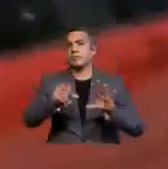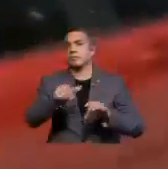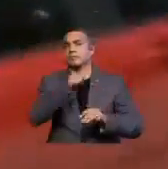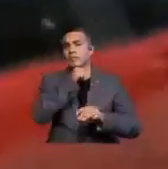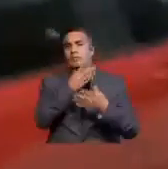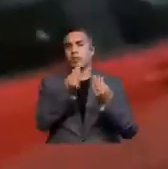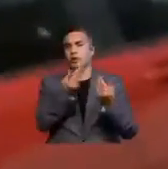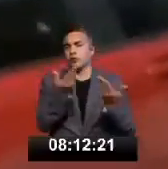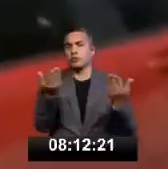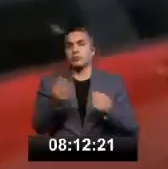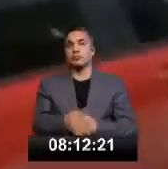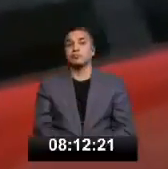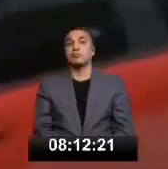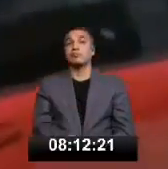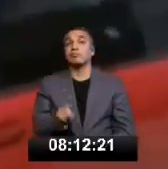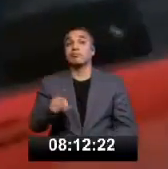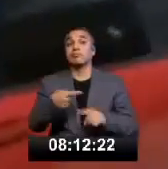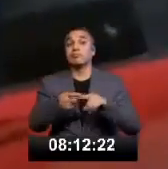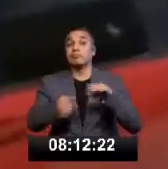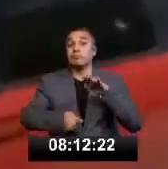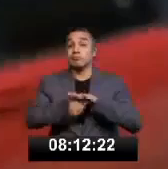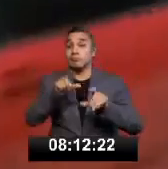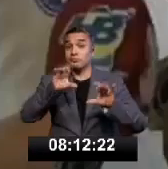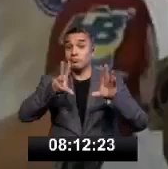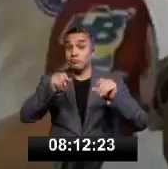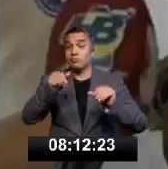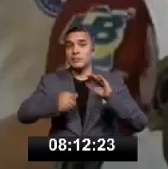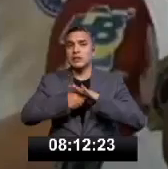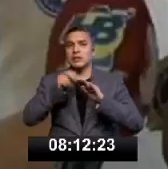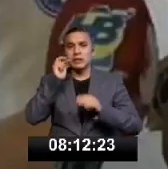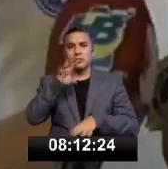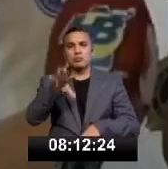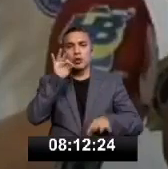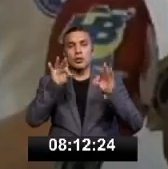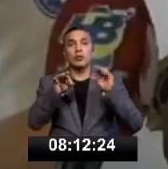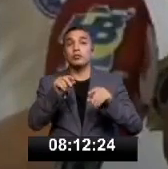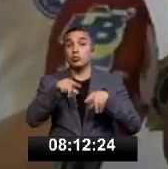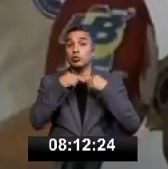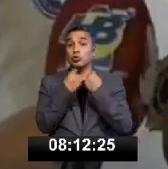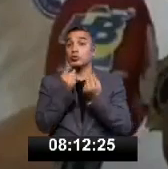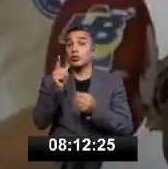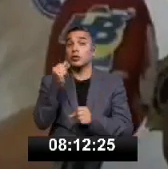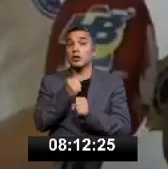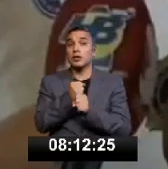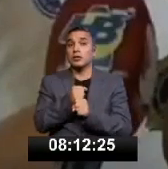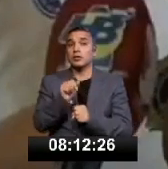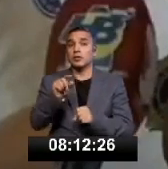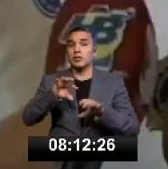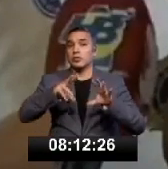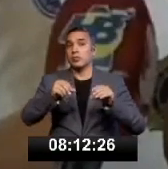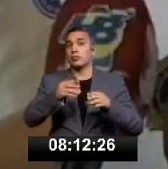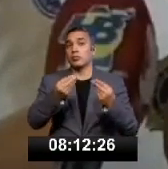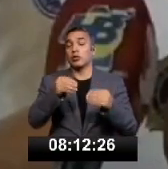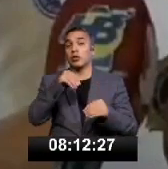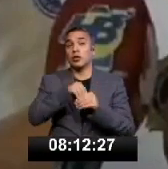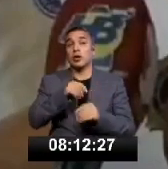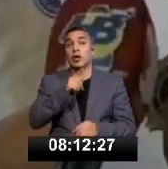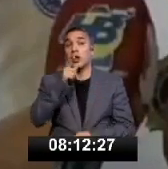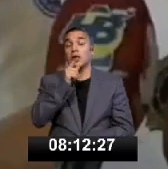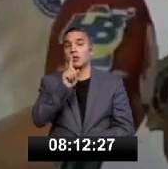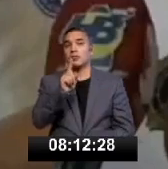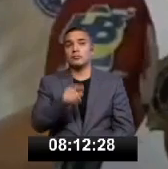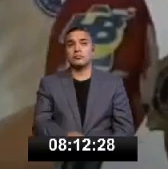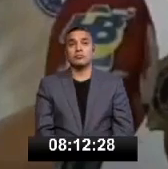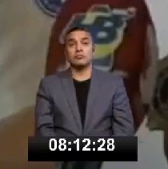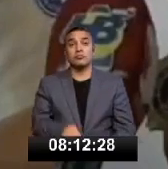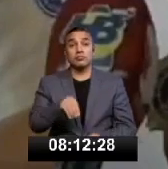en dos allanamientos donde se escondían los presuntos delincuentes. La banda que opera, la banda que nos estaba golpeando acá en el cantón, y no solamente